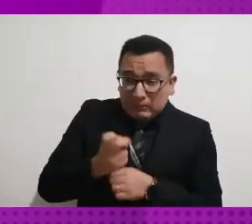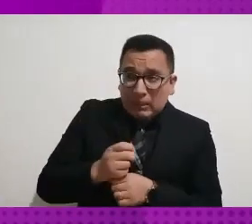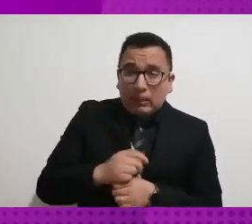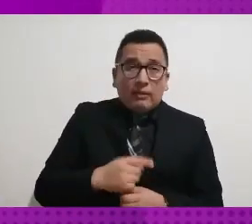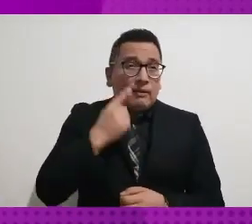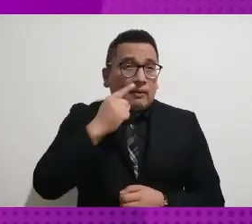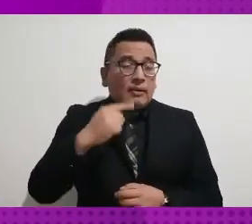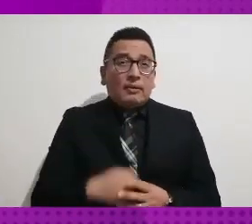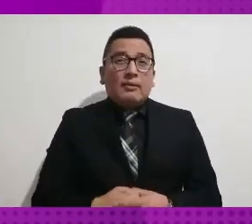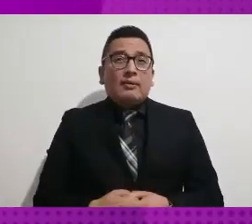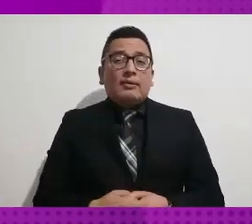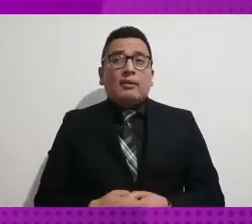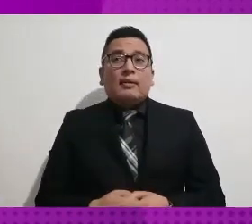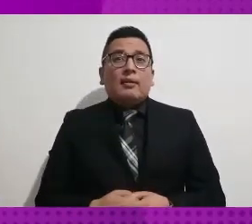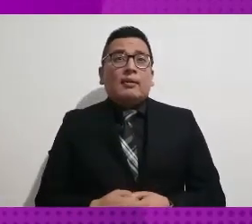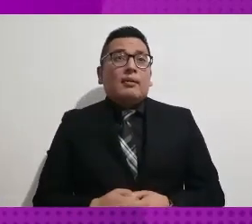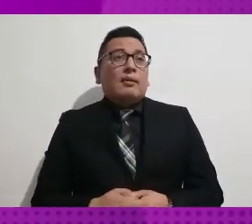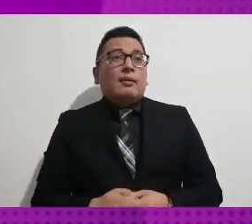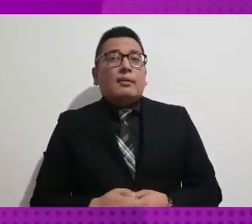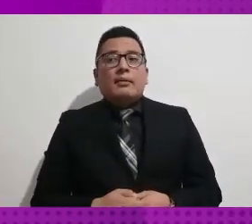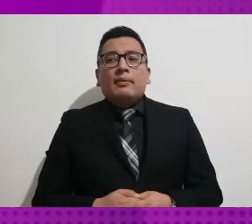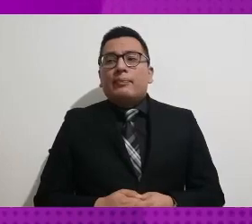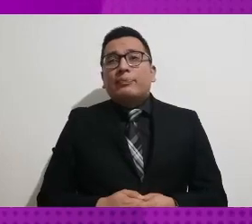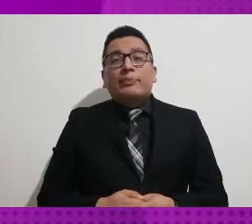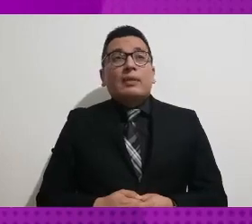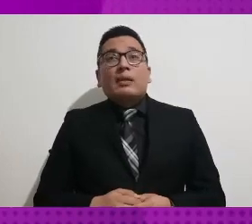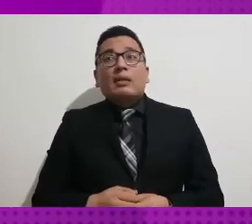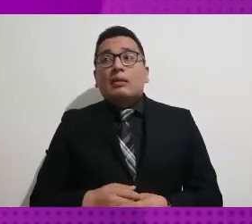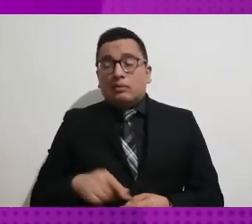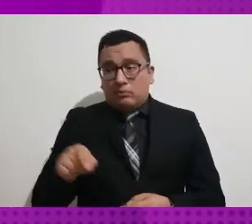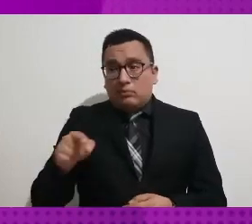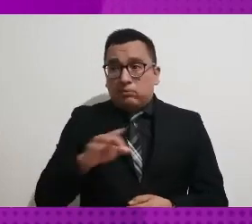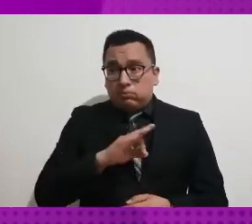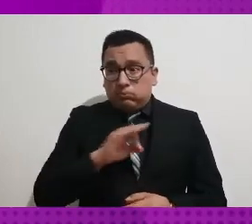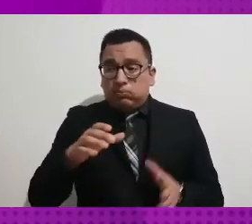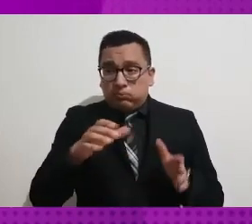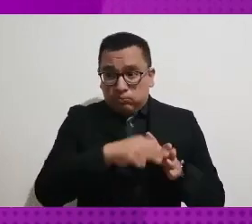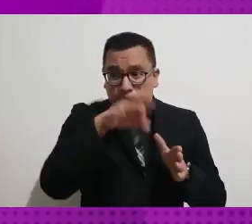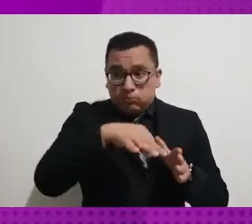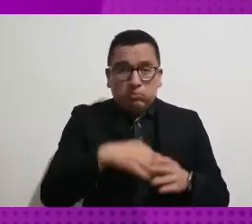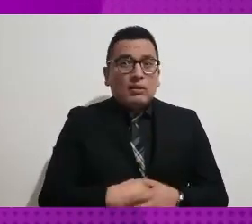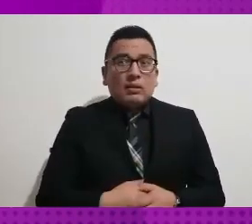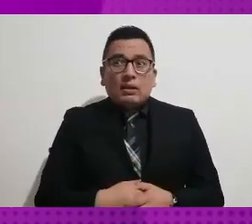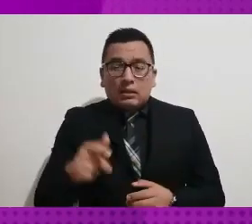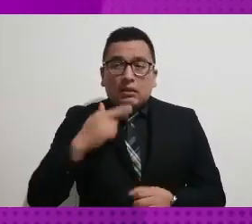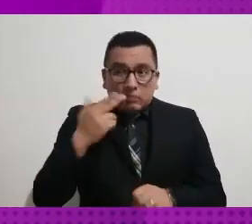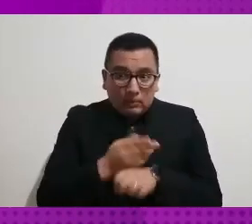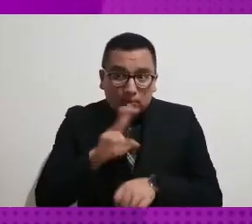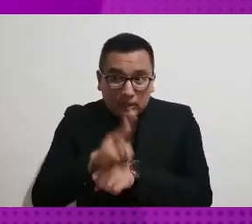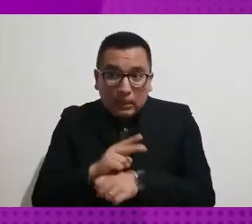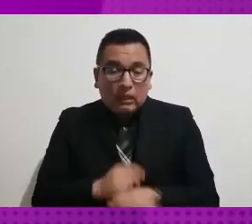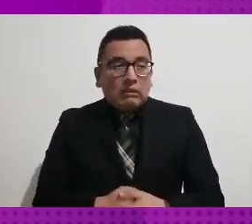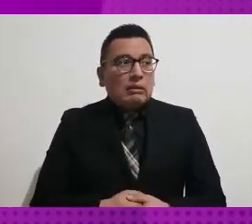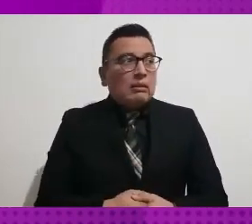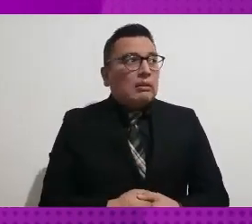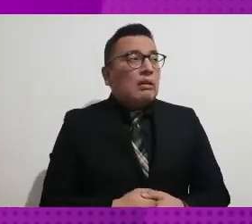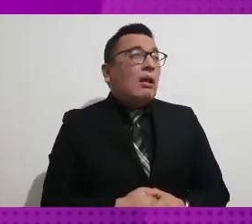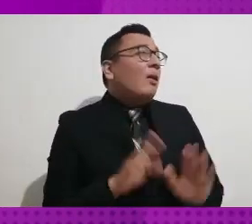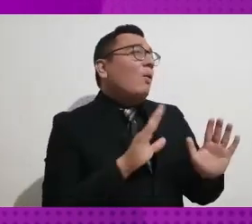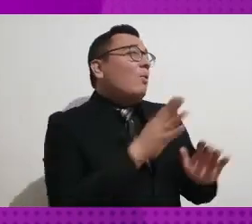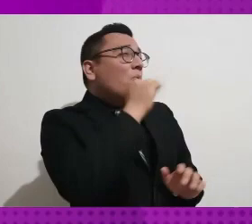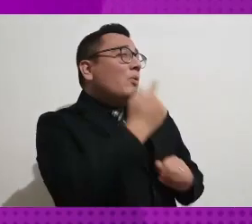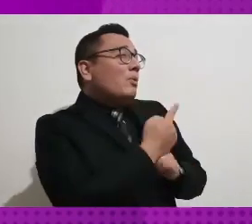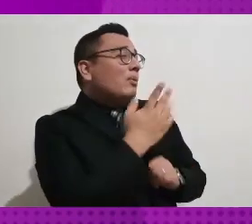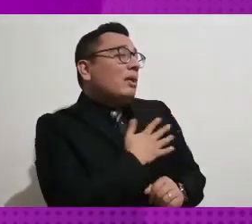tocó a mi hijo, pero no, pues él no puede porque tiene discapacidad, Dios, cierran la puerta. Entonces, a ver, revisar incluso